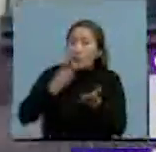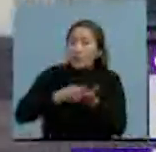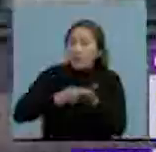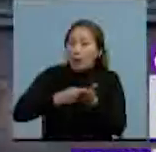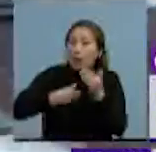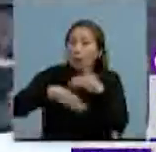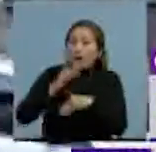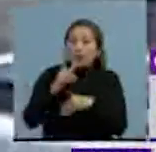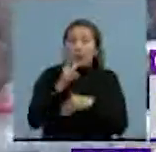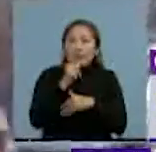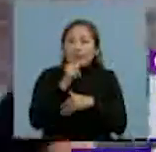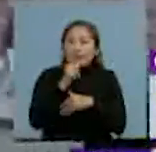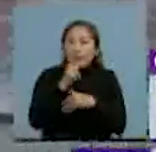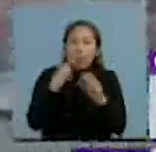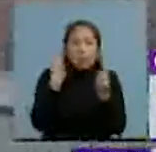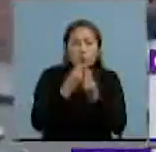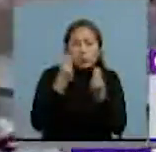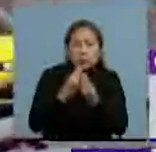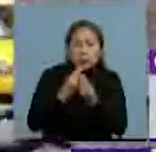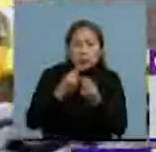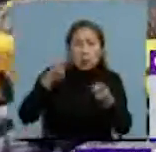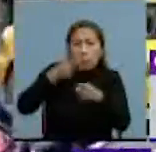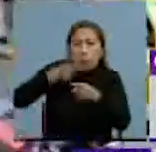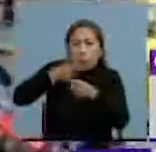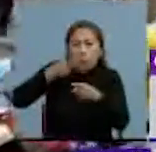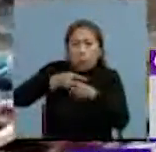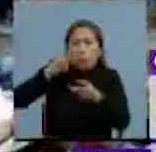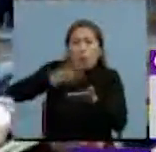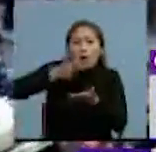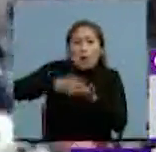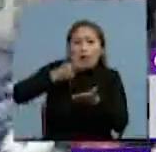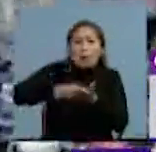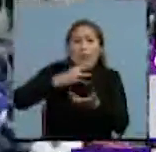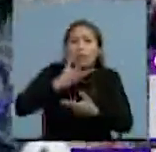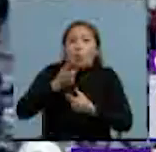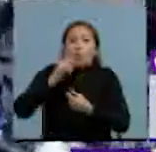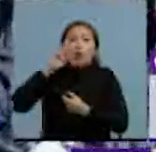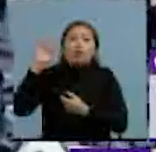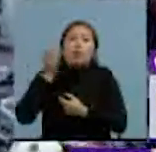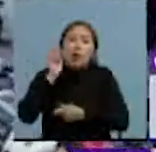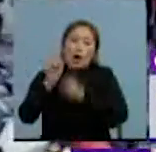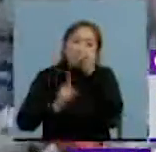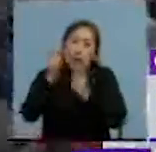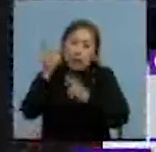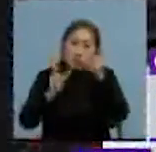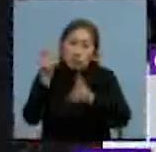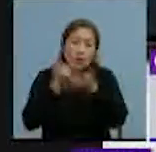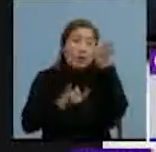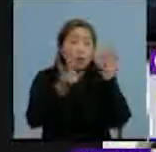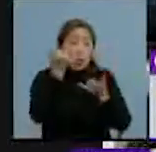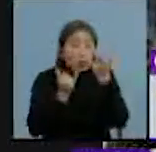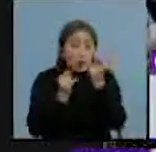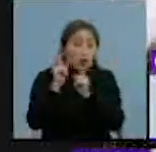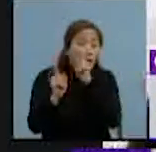según los arbolitos, una gran demanda, y del banco no dan esta información, pero algunos clientes nos informaban que en